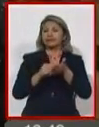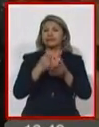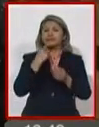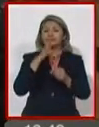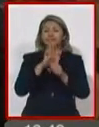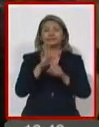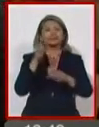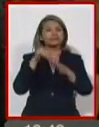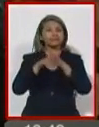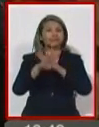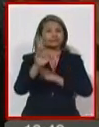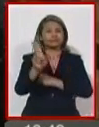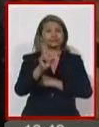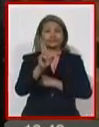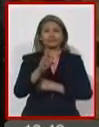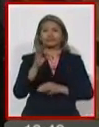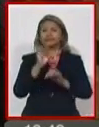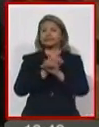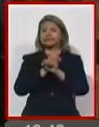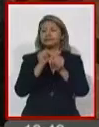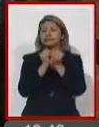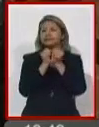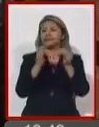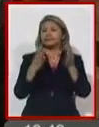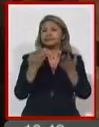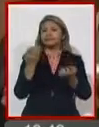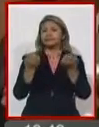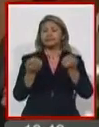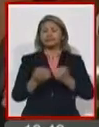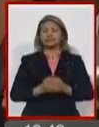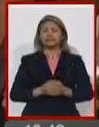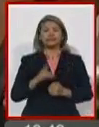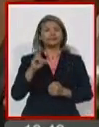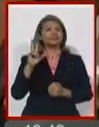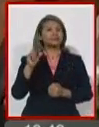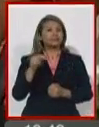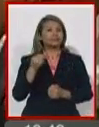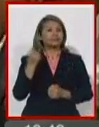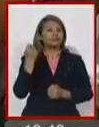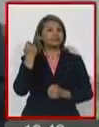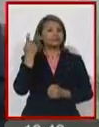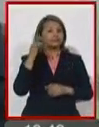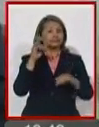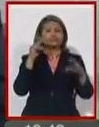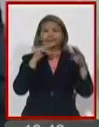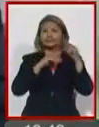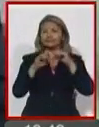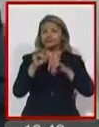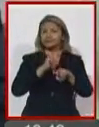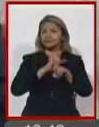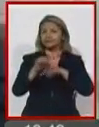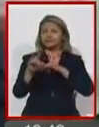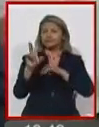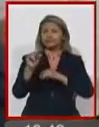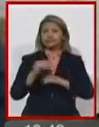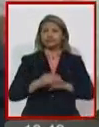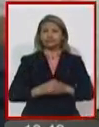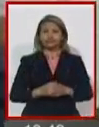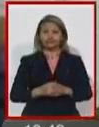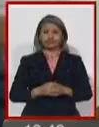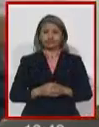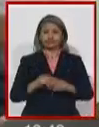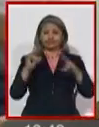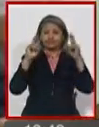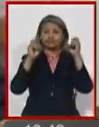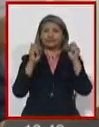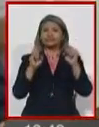por promesas de ingresar a la universidad sin dar el examen. No se dejen sorprender no se dejen engañar